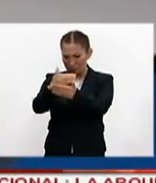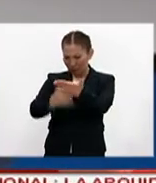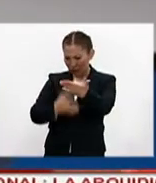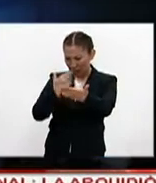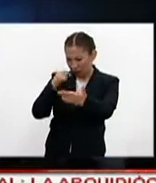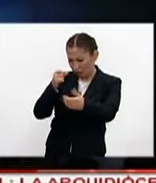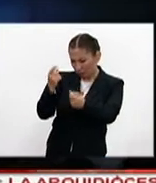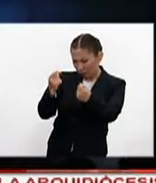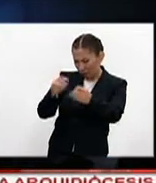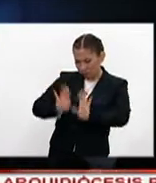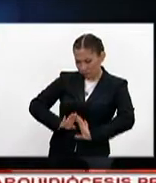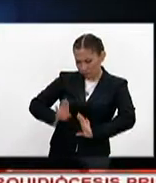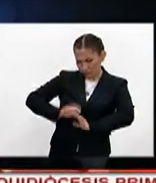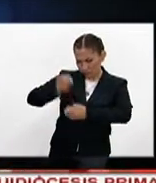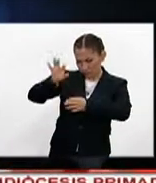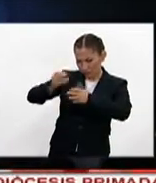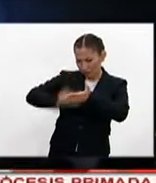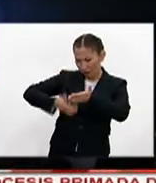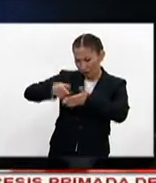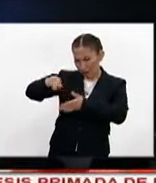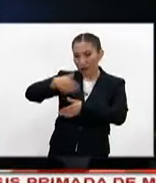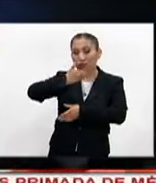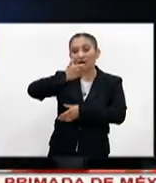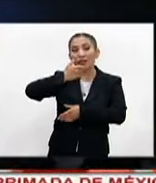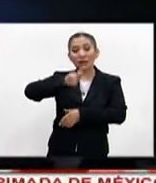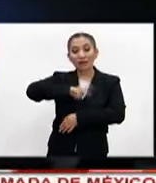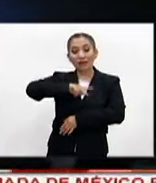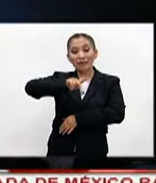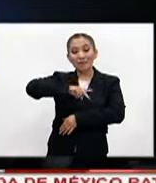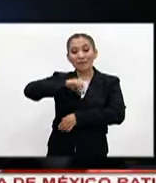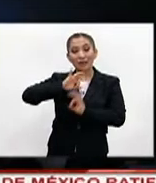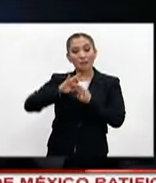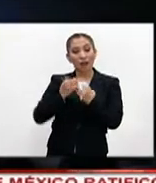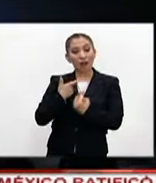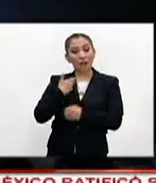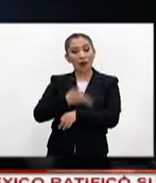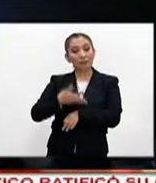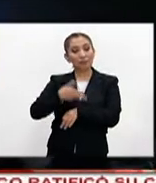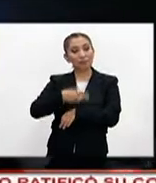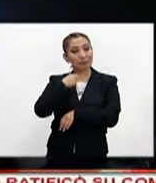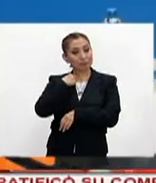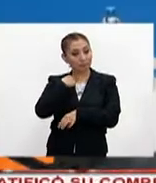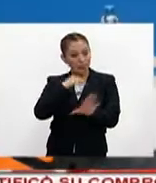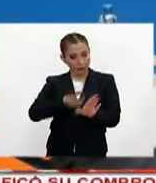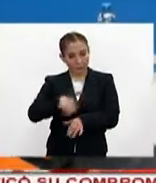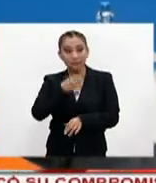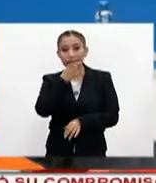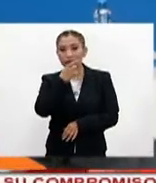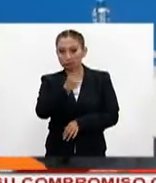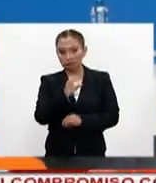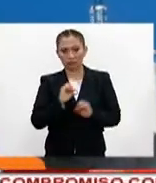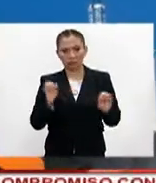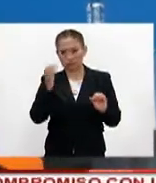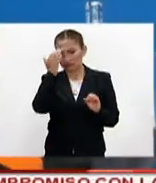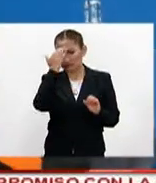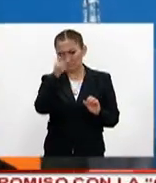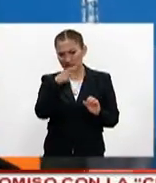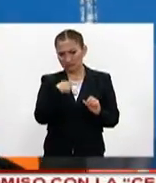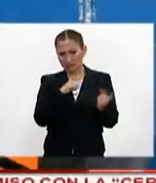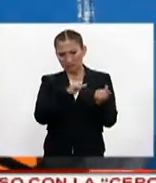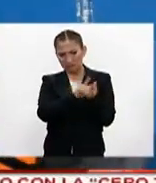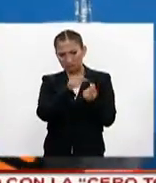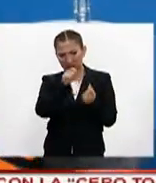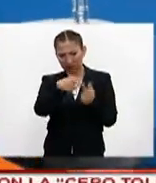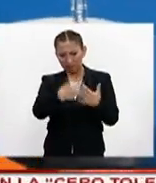cuentan con ciertas características que acostumbraba tener en su forma de proceder. Por otra parte, afirmó que no conoce a la persona